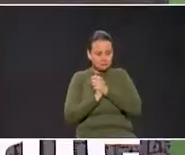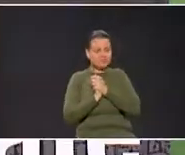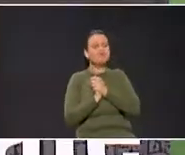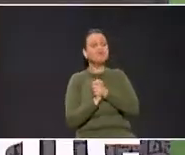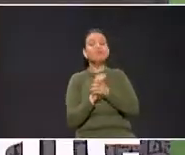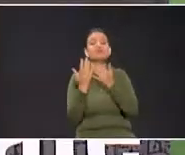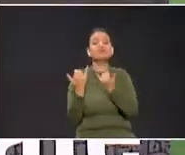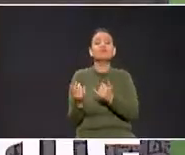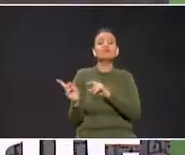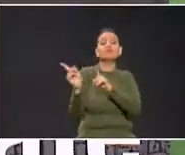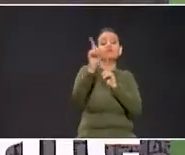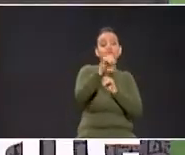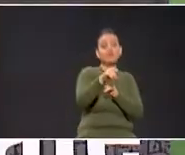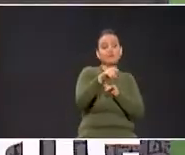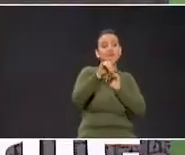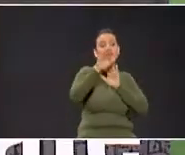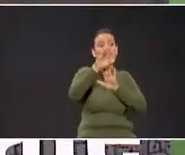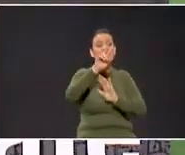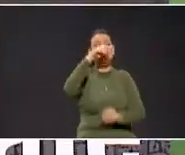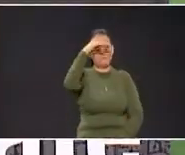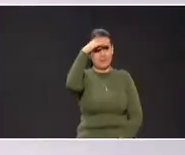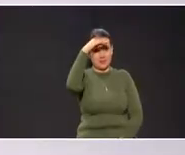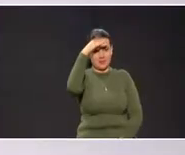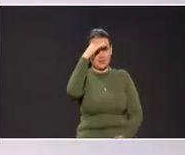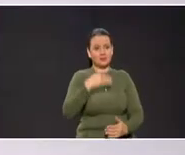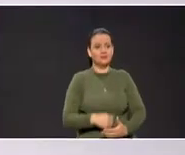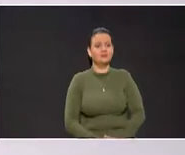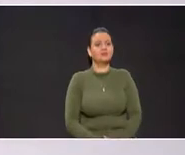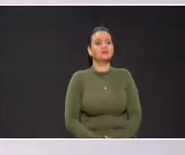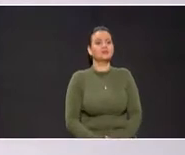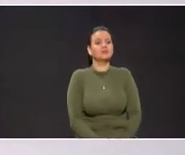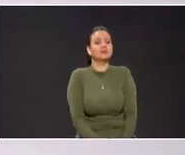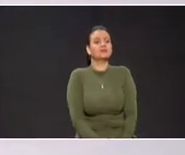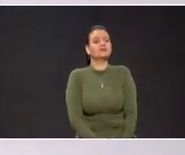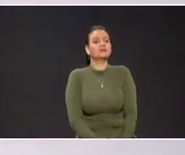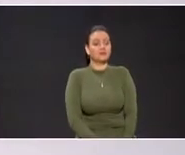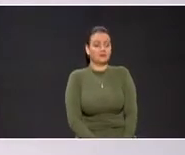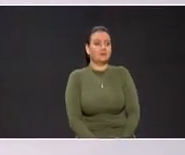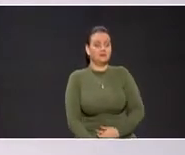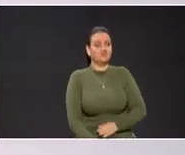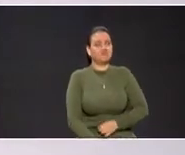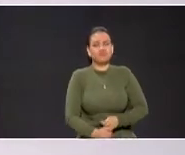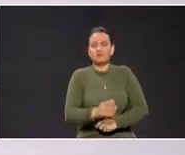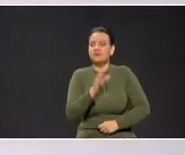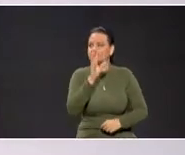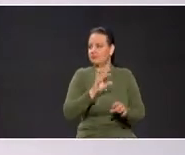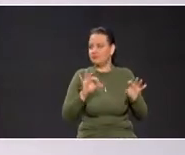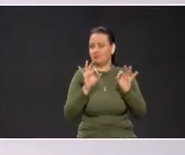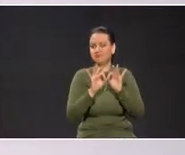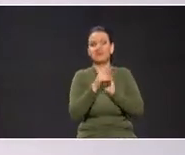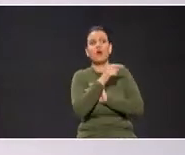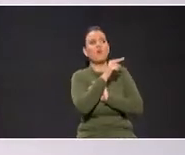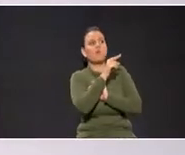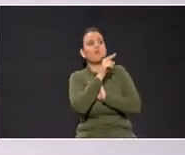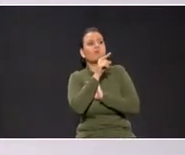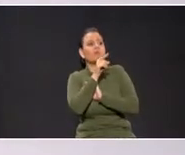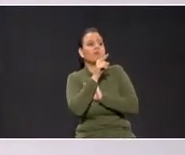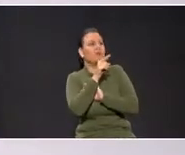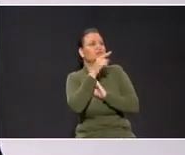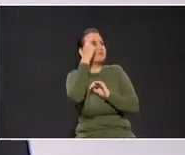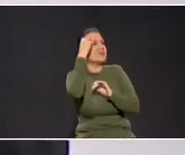turno ahora es para el candidato víctor correa bueno la atracción de inversión es importante ya hay apuestas andando como el ecosistema